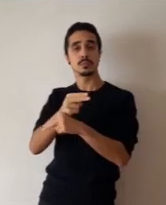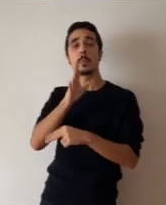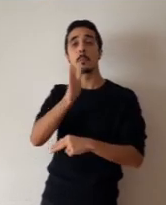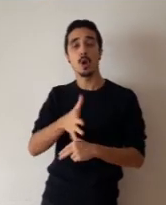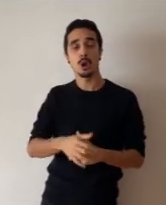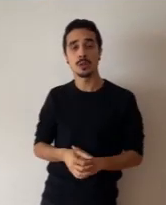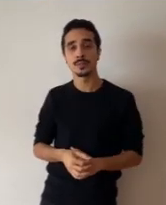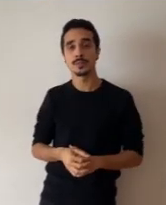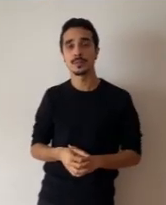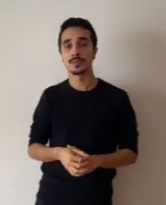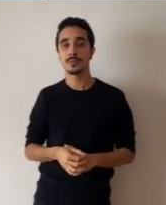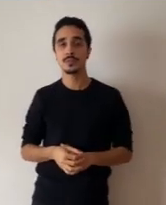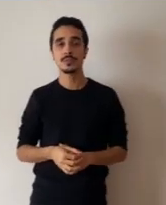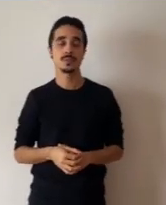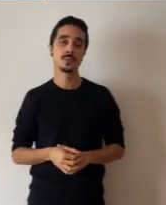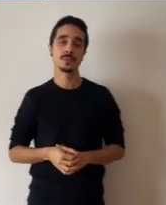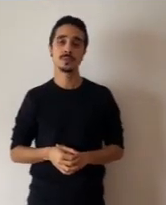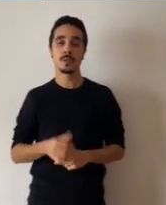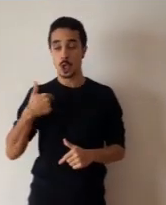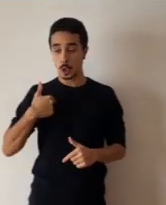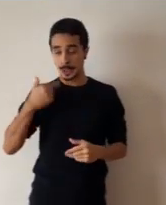qué la eliminaron? Pues